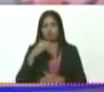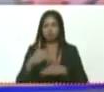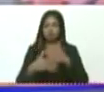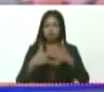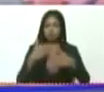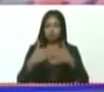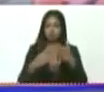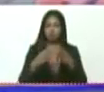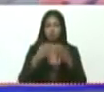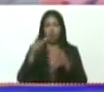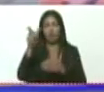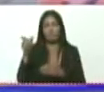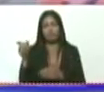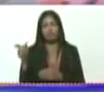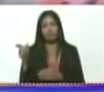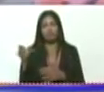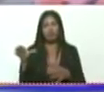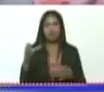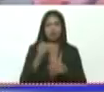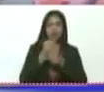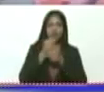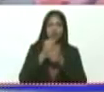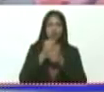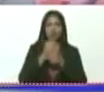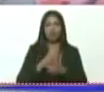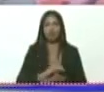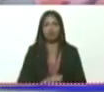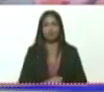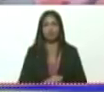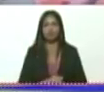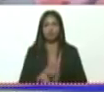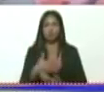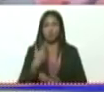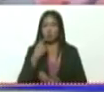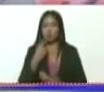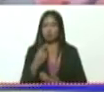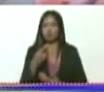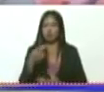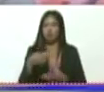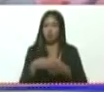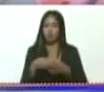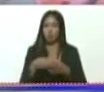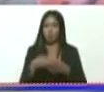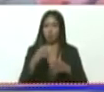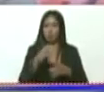Toda la gente que ha sido capturada. Lo que sí les puedo decir es que todo el que es capturado,